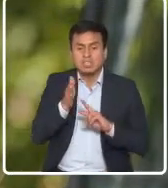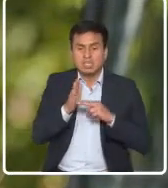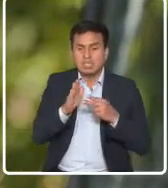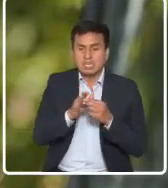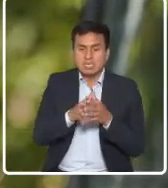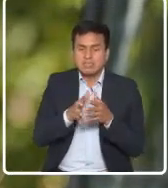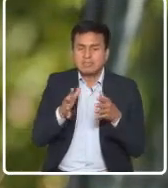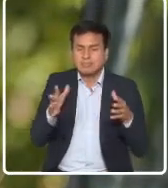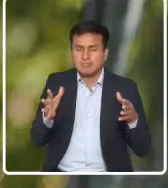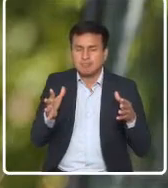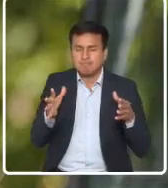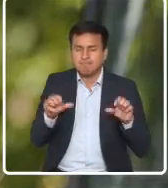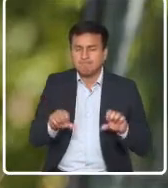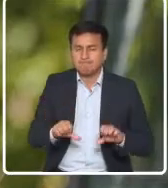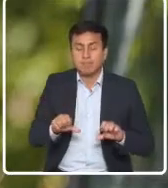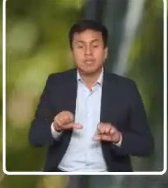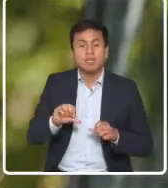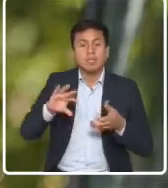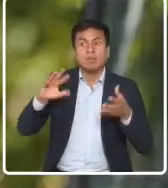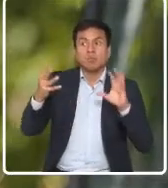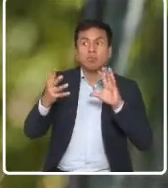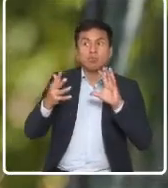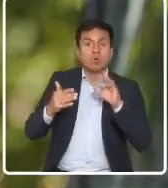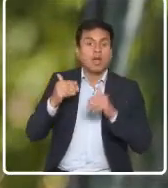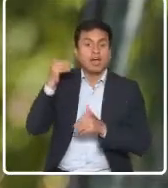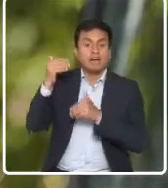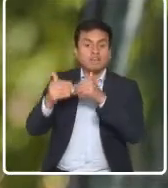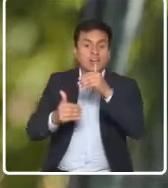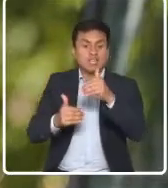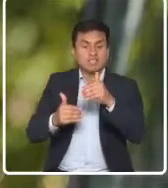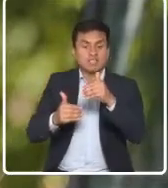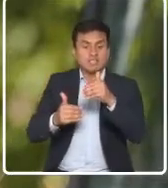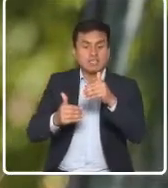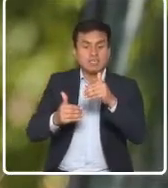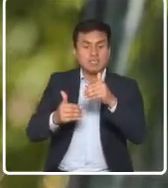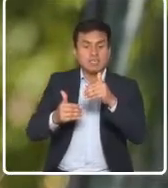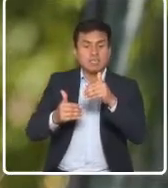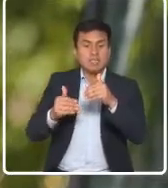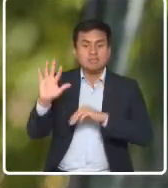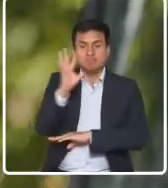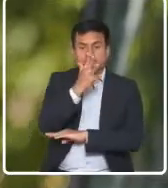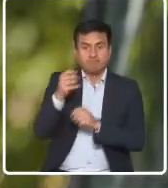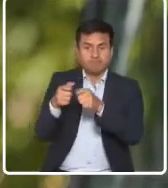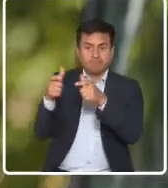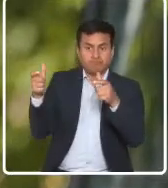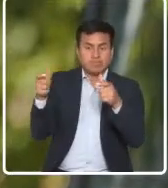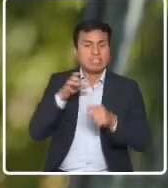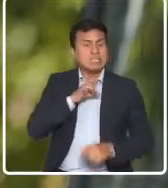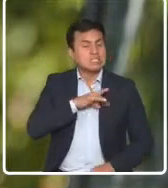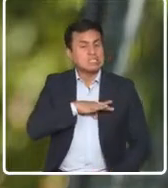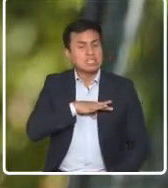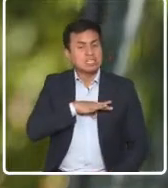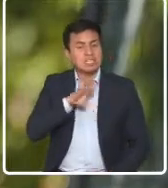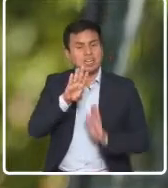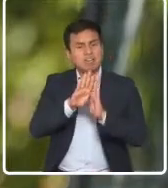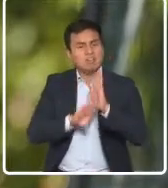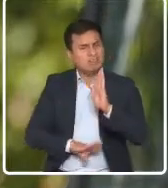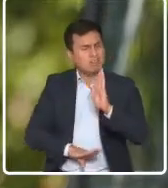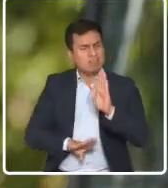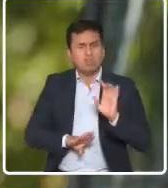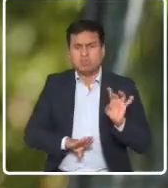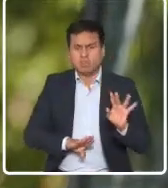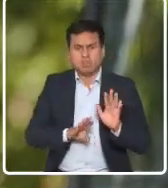crisis. Cuando el mundo avanza en cobertura vegetal, Chile está